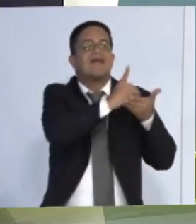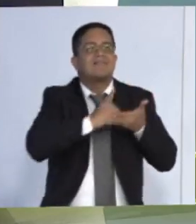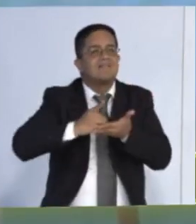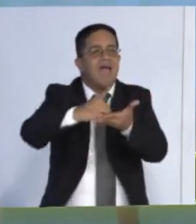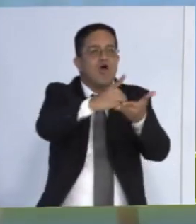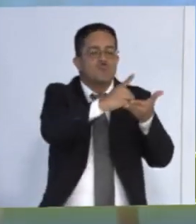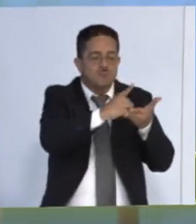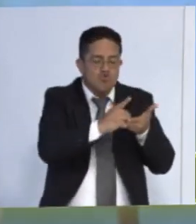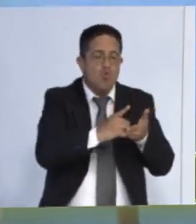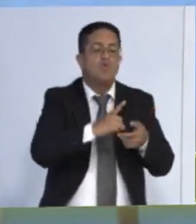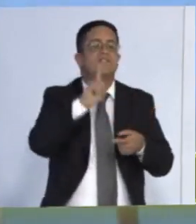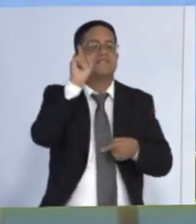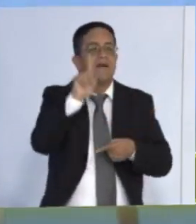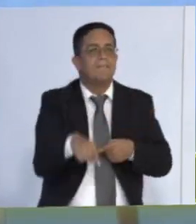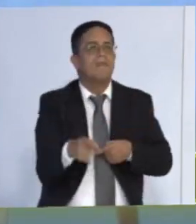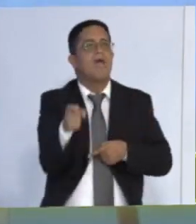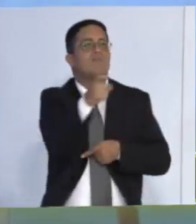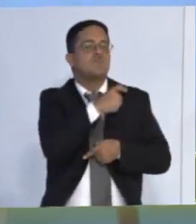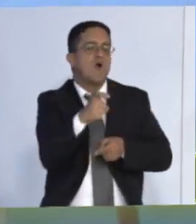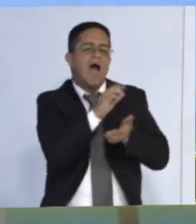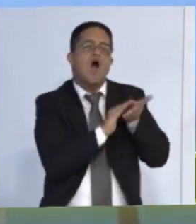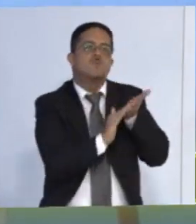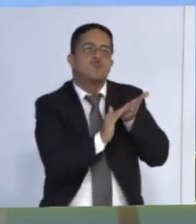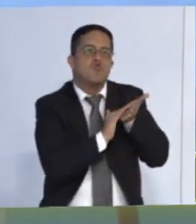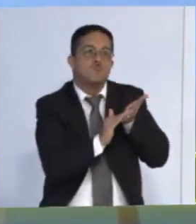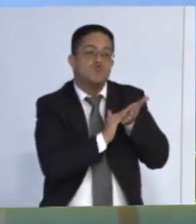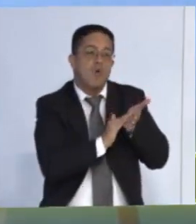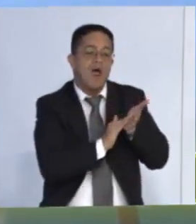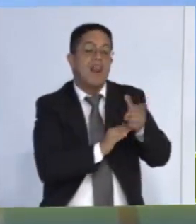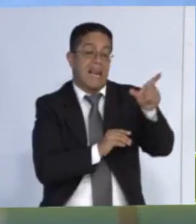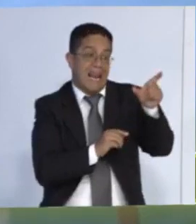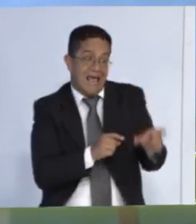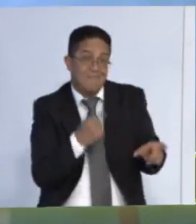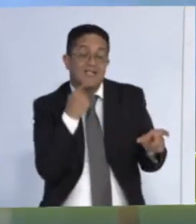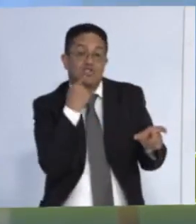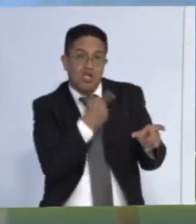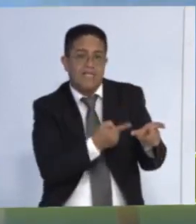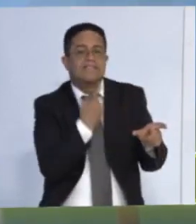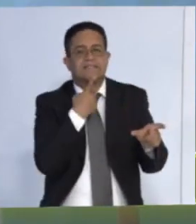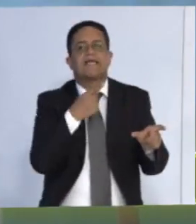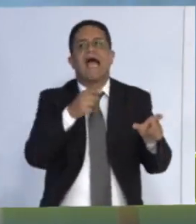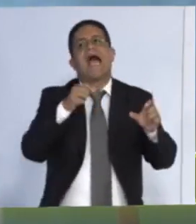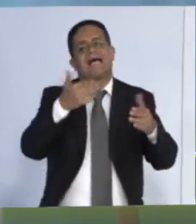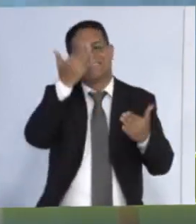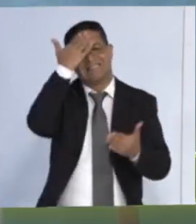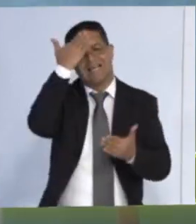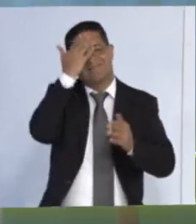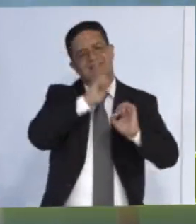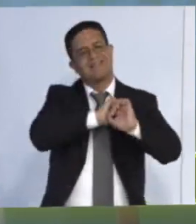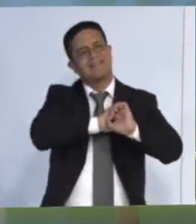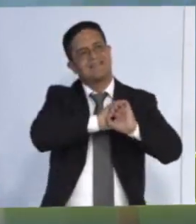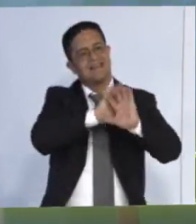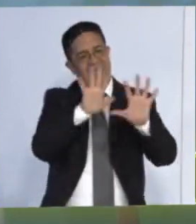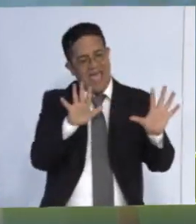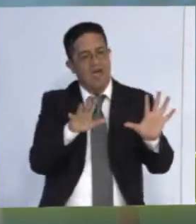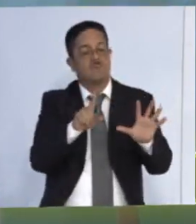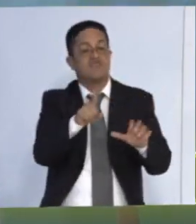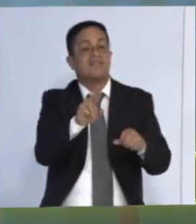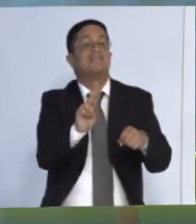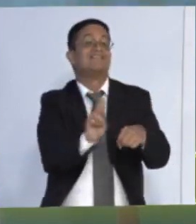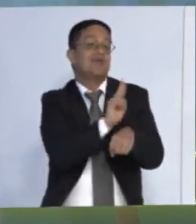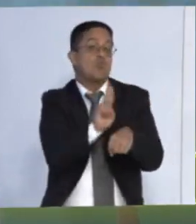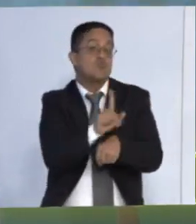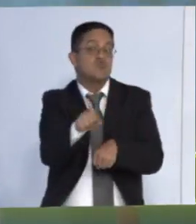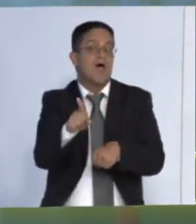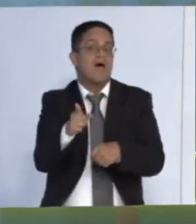también buscar las alternativas para que el paciente pueda decir, ok, yo soy alérgico a esto, pero puedo tener esto. Y se pueden utilizar esos